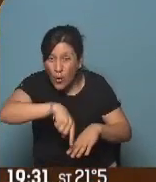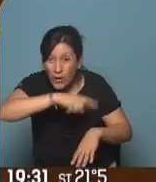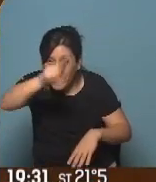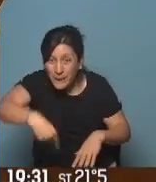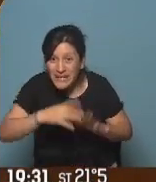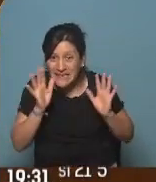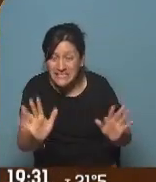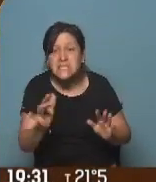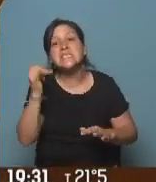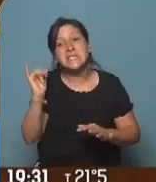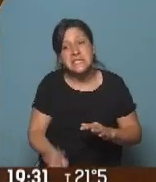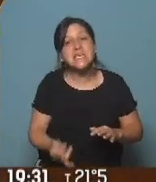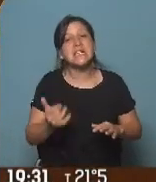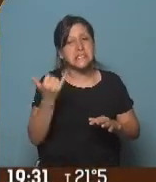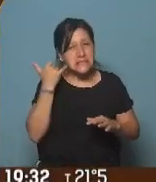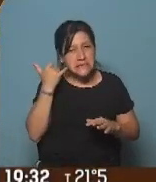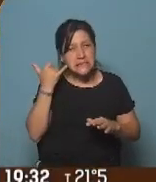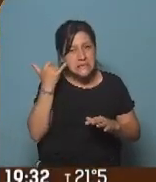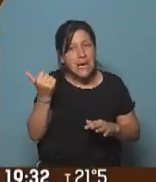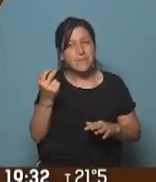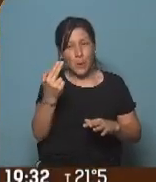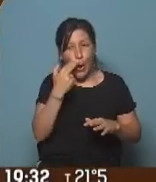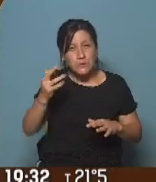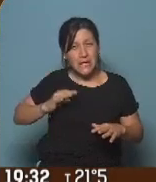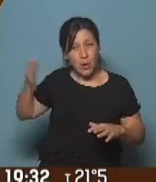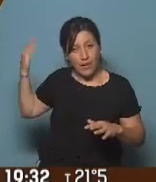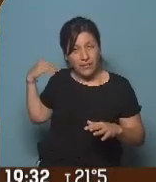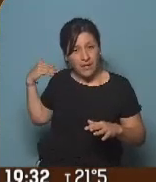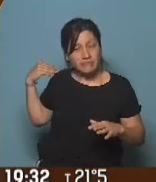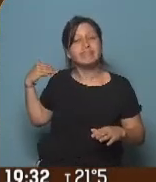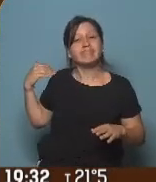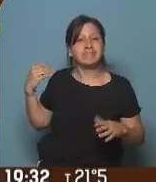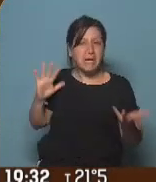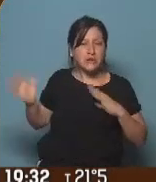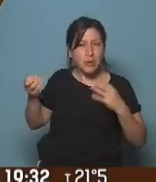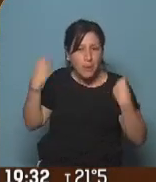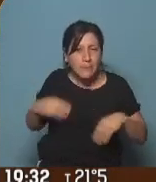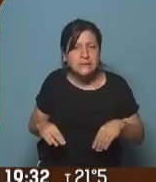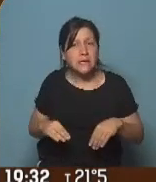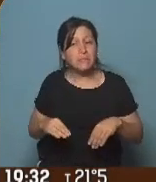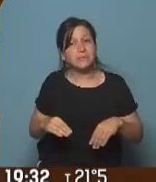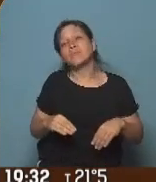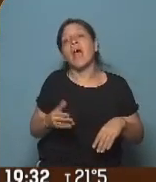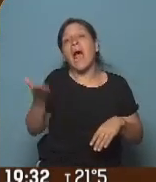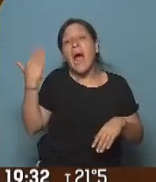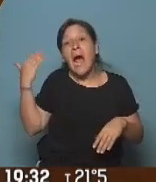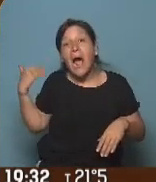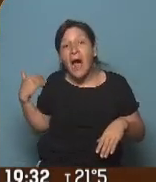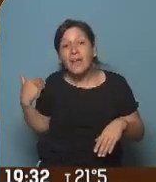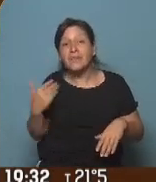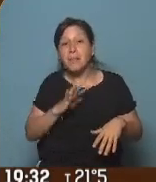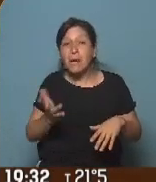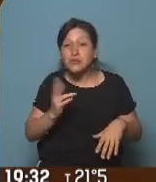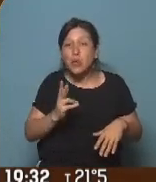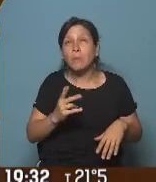informes hace 11 años durante 10 años no se había podido descender ese índice era un femicidio cada 30